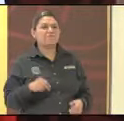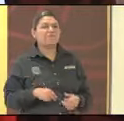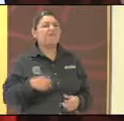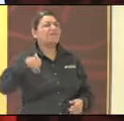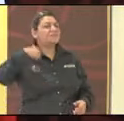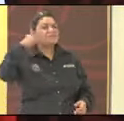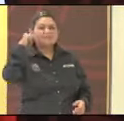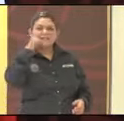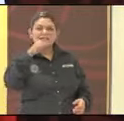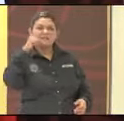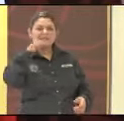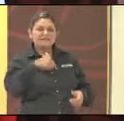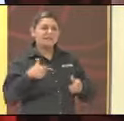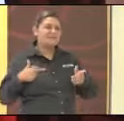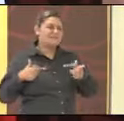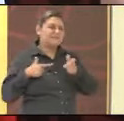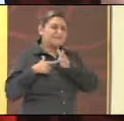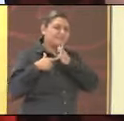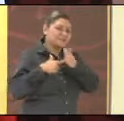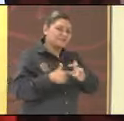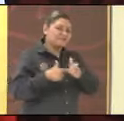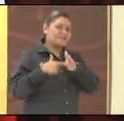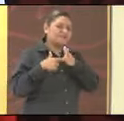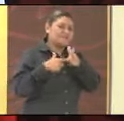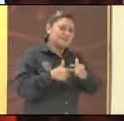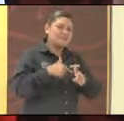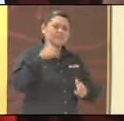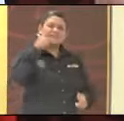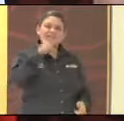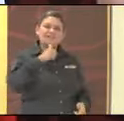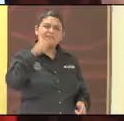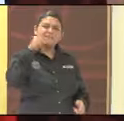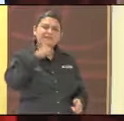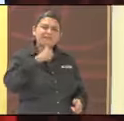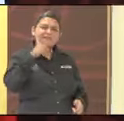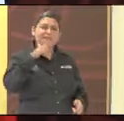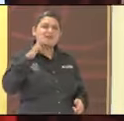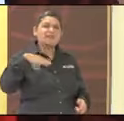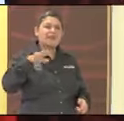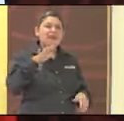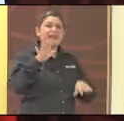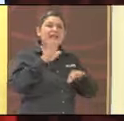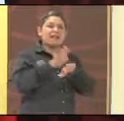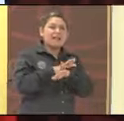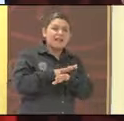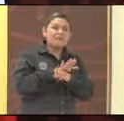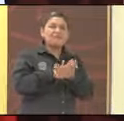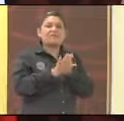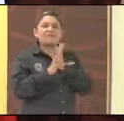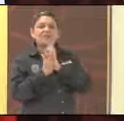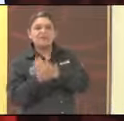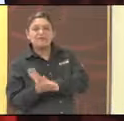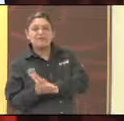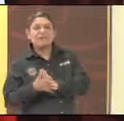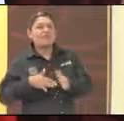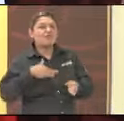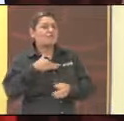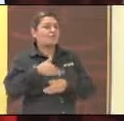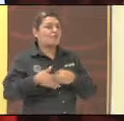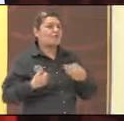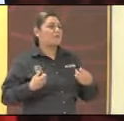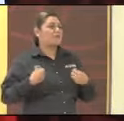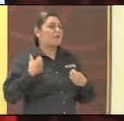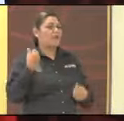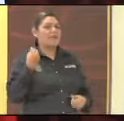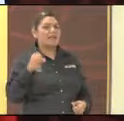Siempre he sido para adelante, siempre he sido propositivo, siempre he buscado cambios, transformaciones. Toda mi vida he sido